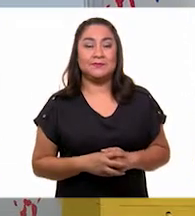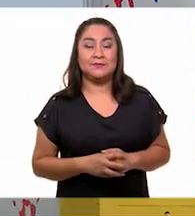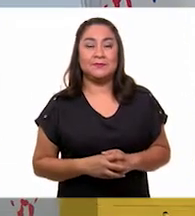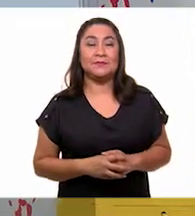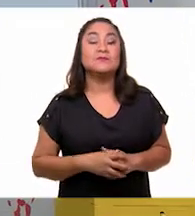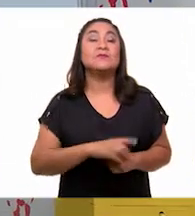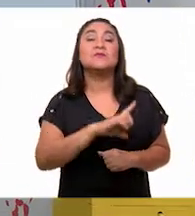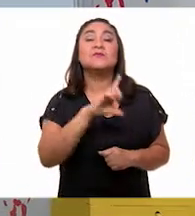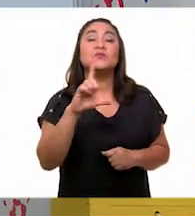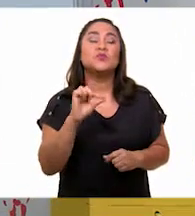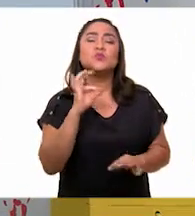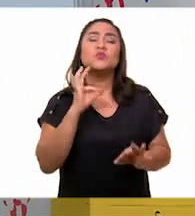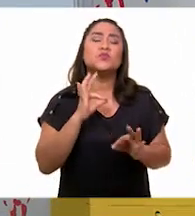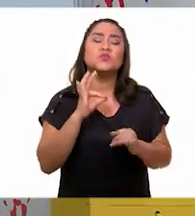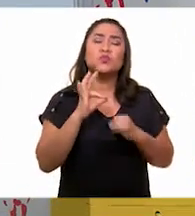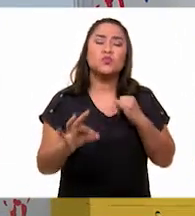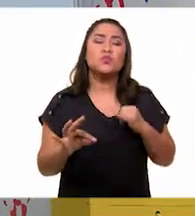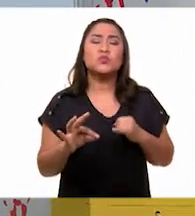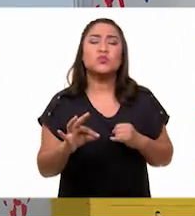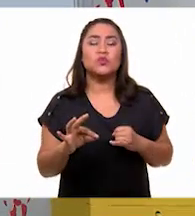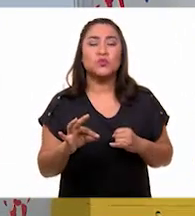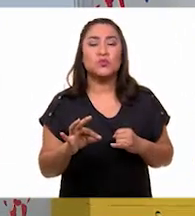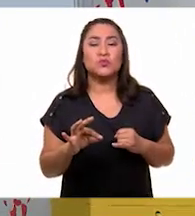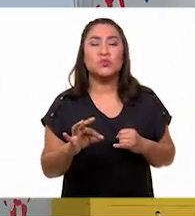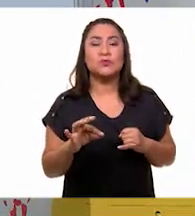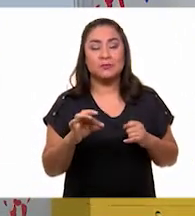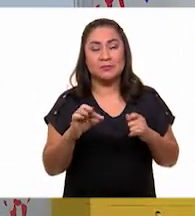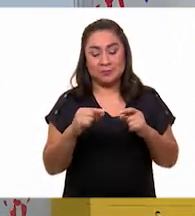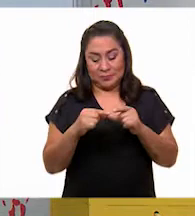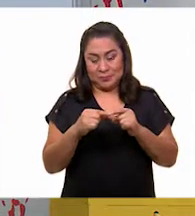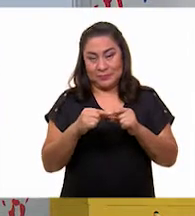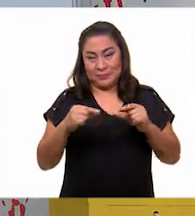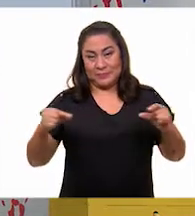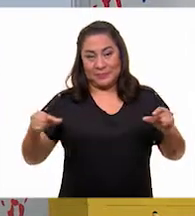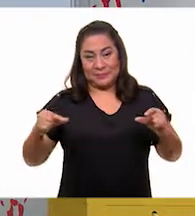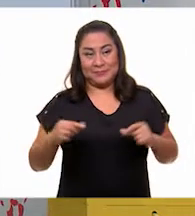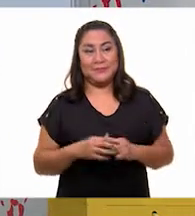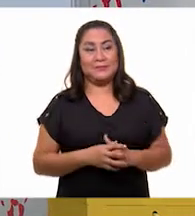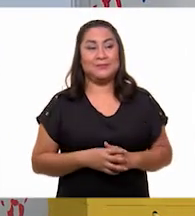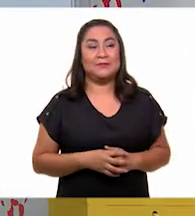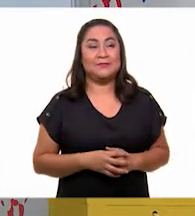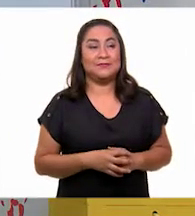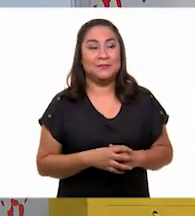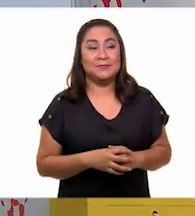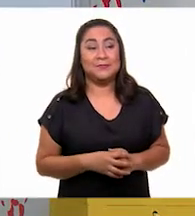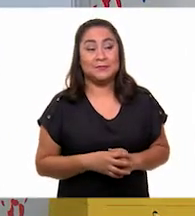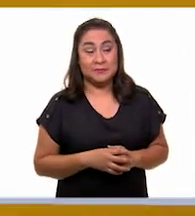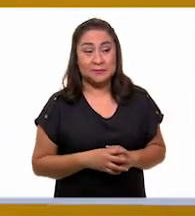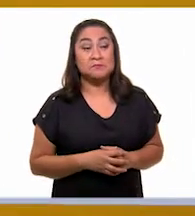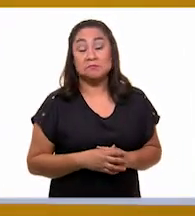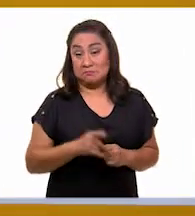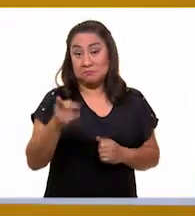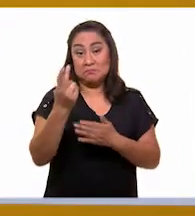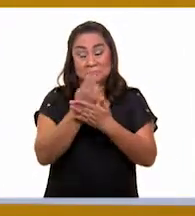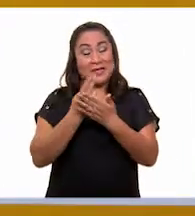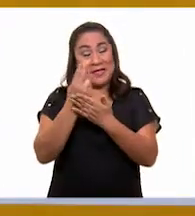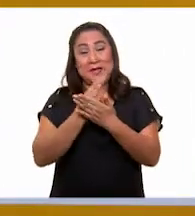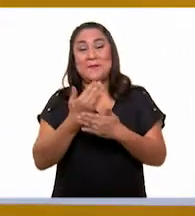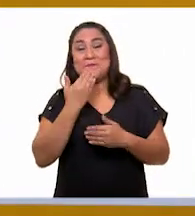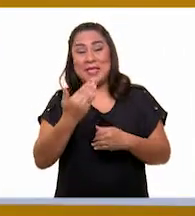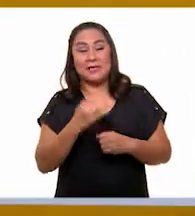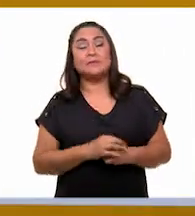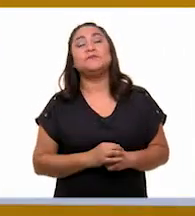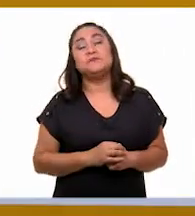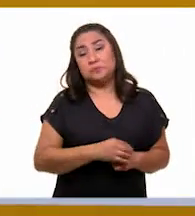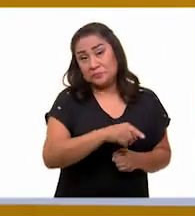Y finalizamos con el de rectángulo. Muy bien, Oscar, te está quedando muy bien. Ustedes